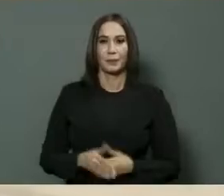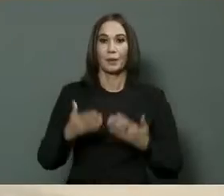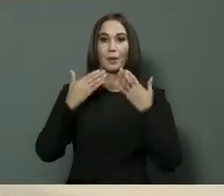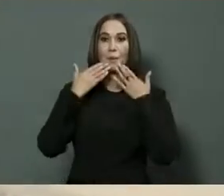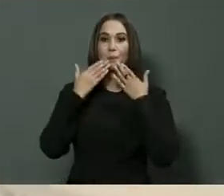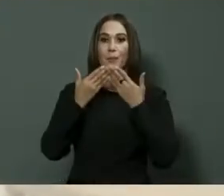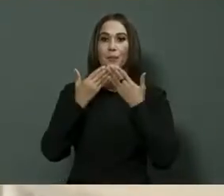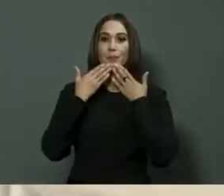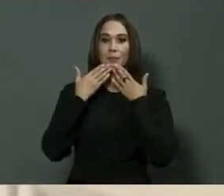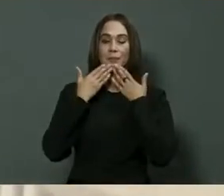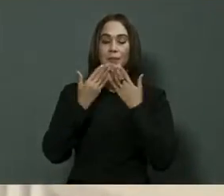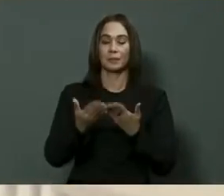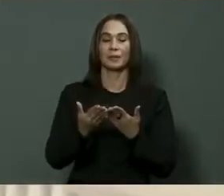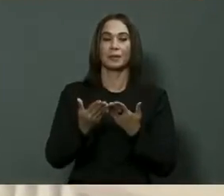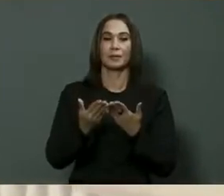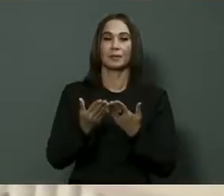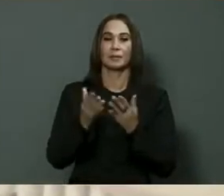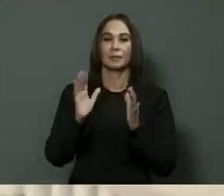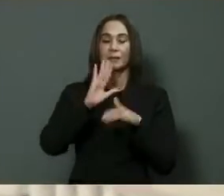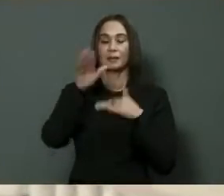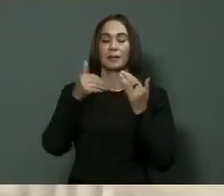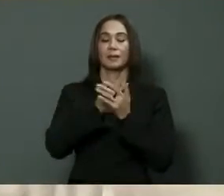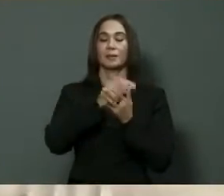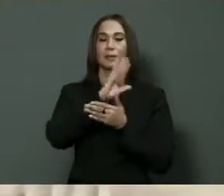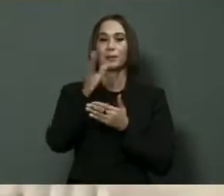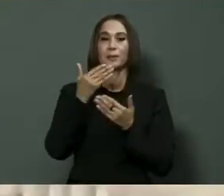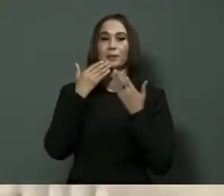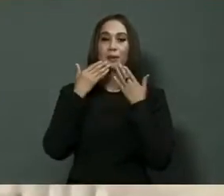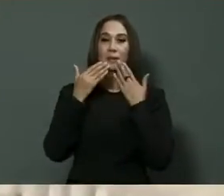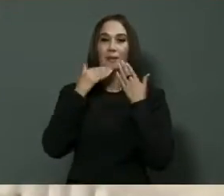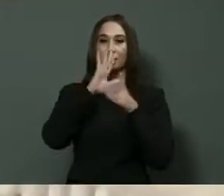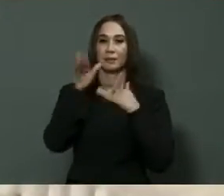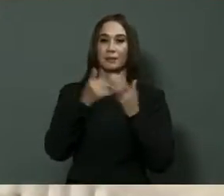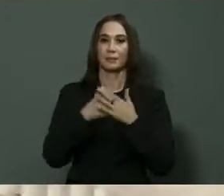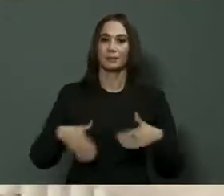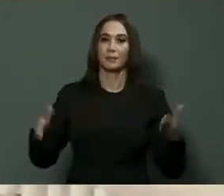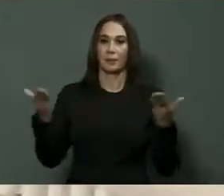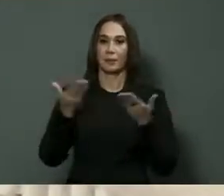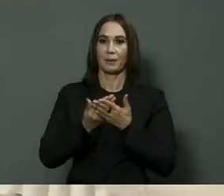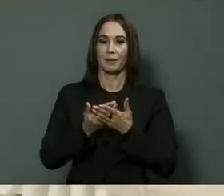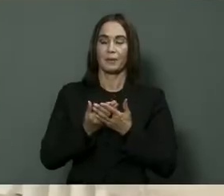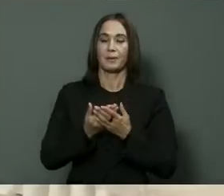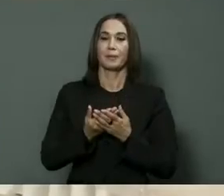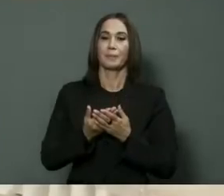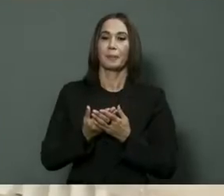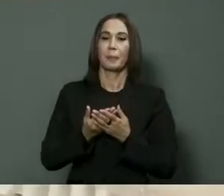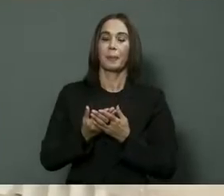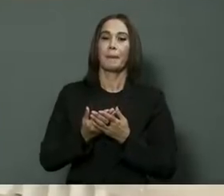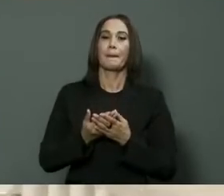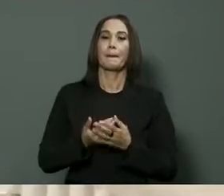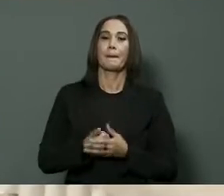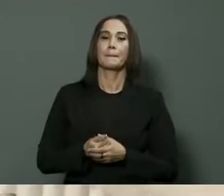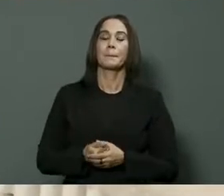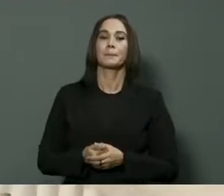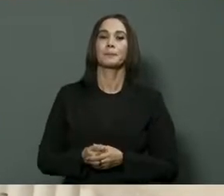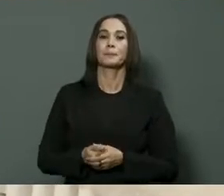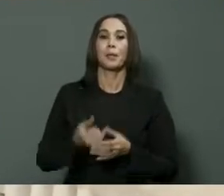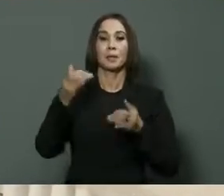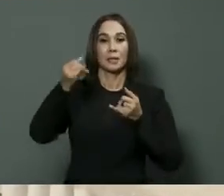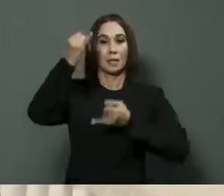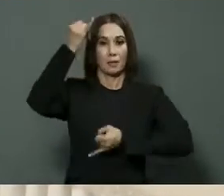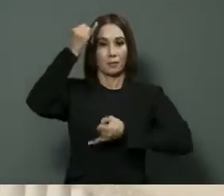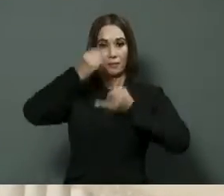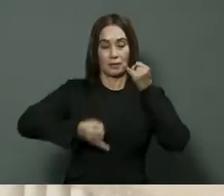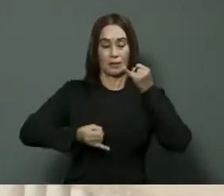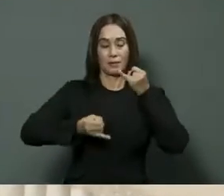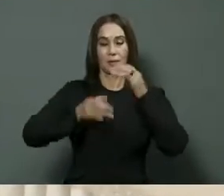Muchísimas gracias, Isaac. Muchas gracias, reverendo. Gracias a todos ustedes. Así ha concluido el